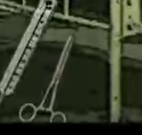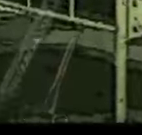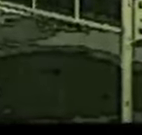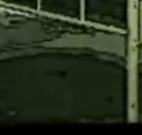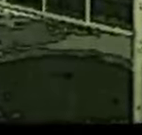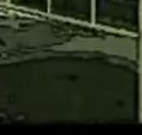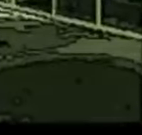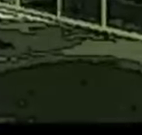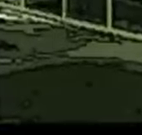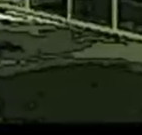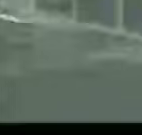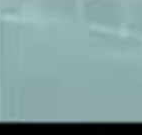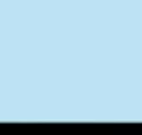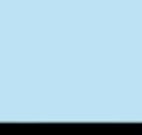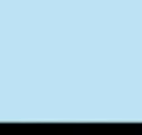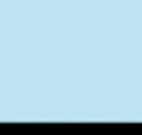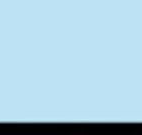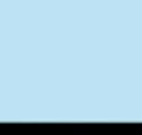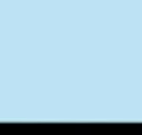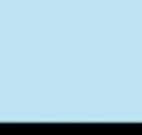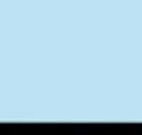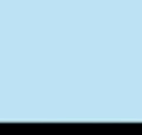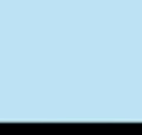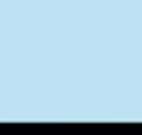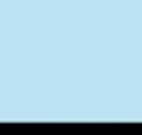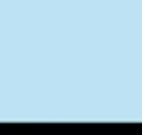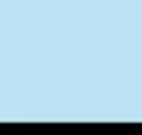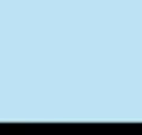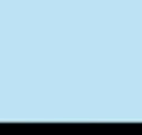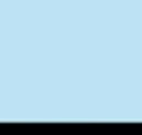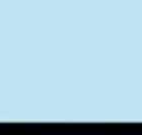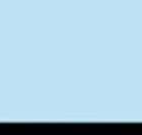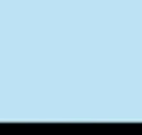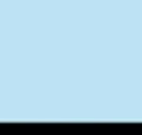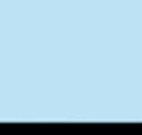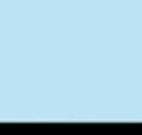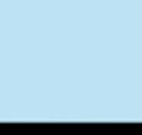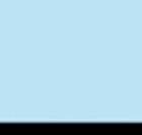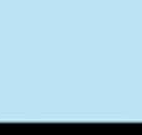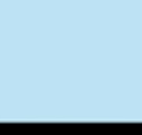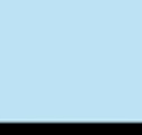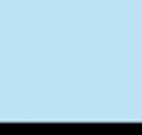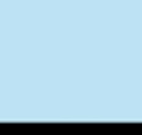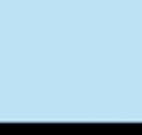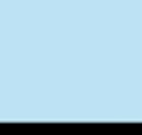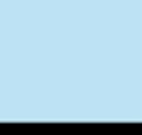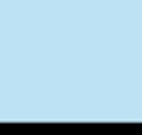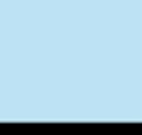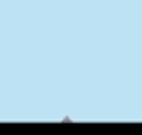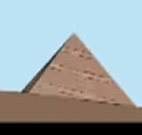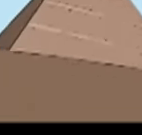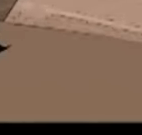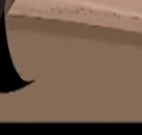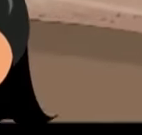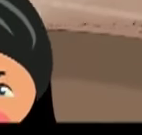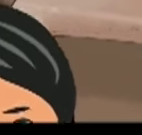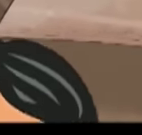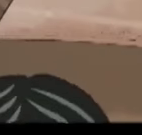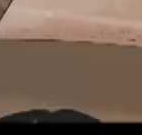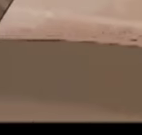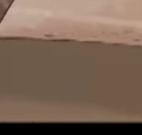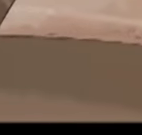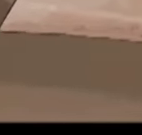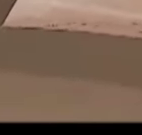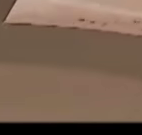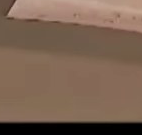el cuidado e higiene de las personas. Florence Nightingale, desde muy joven, sintió la necesidad de servir a los demás y con ayuda de